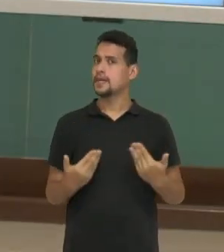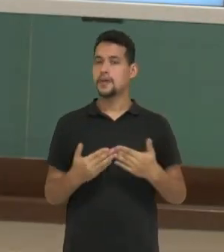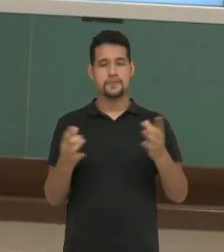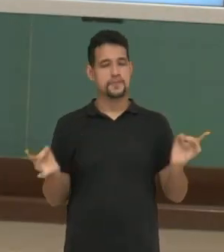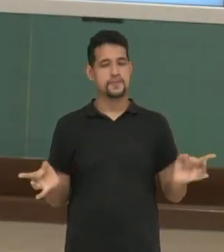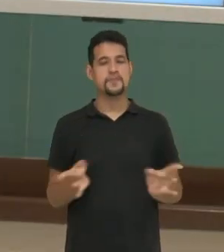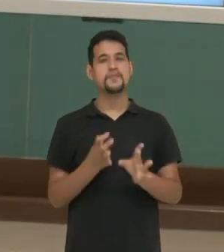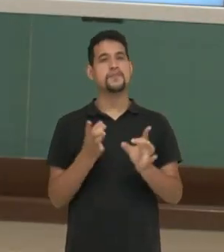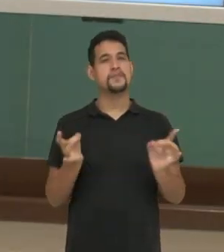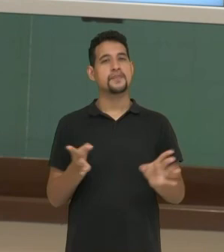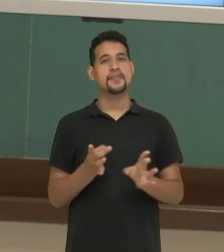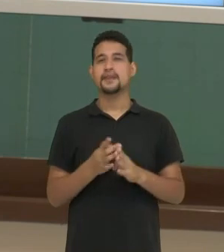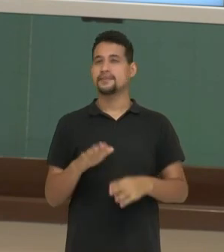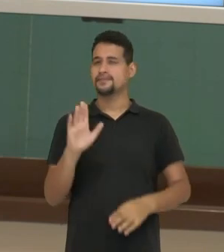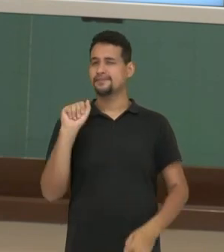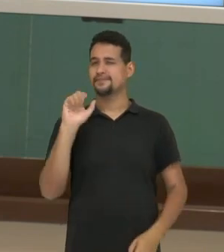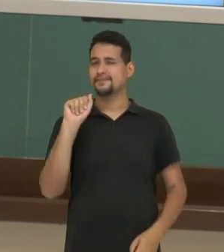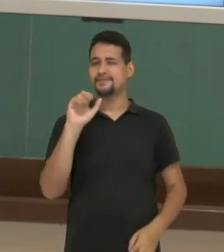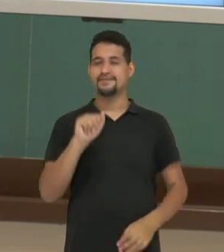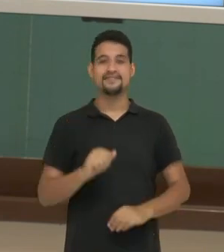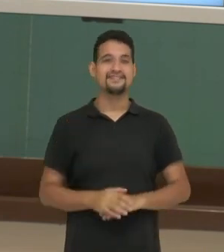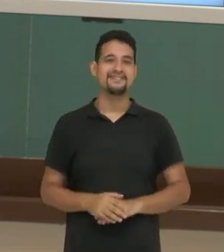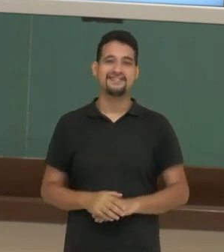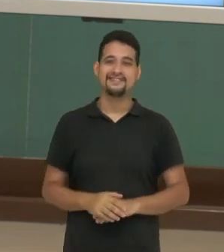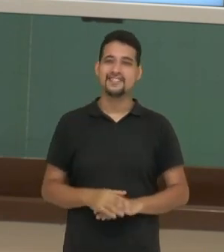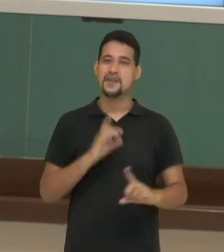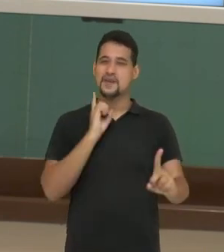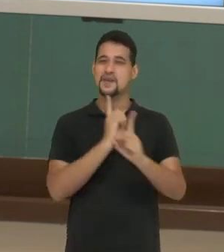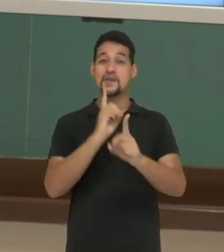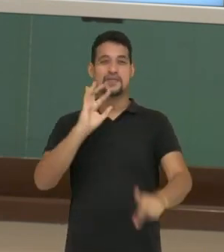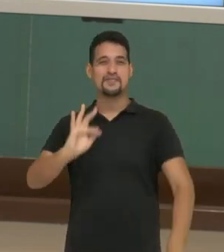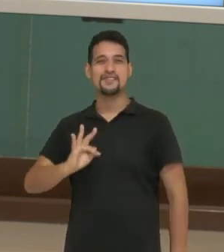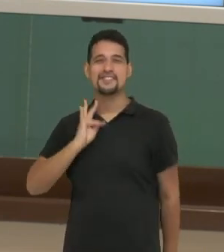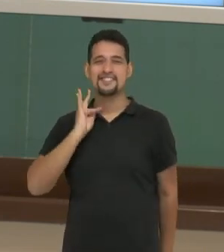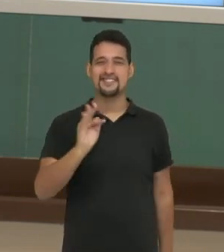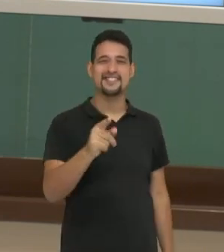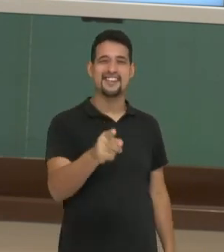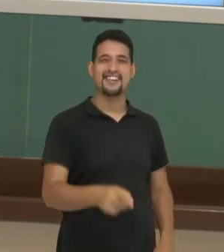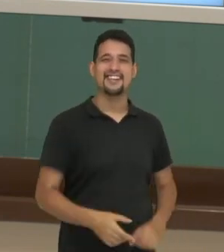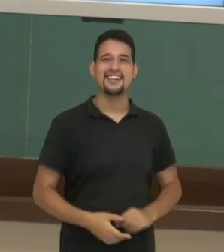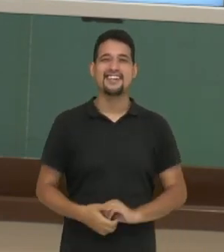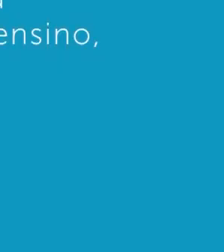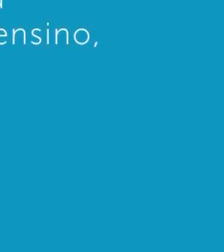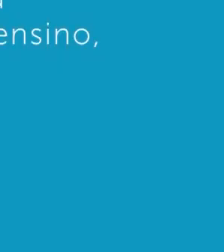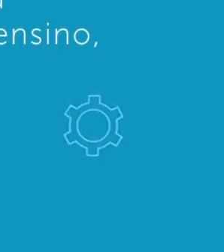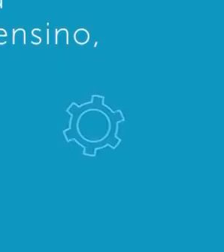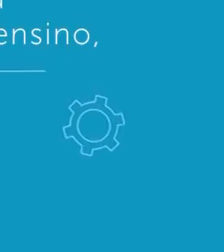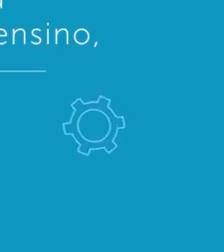terminamos. Hasta luego. Hasta la próxima, chicos.